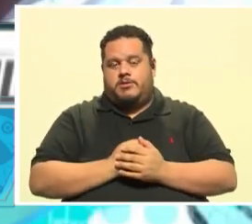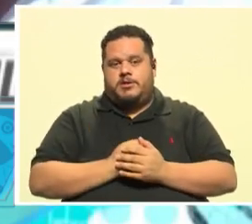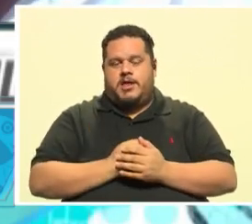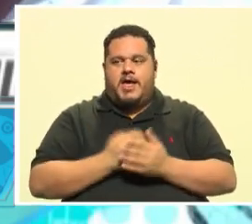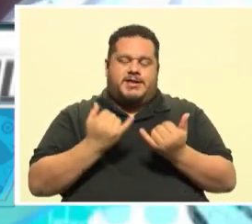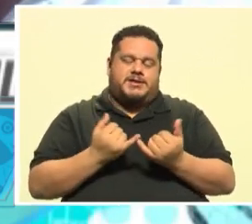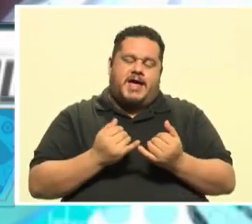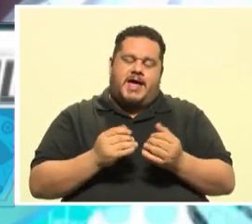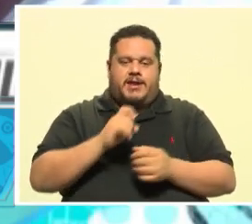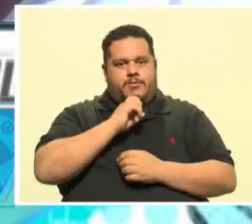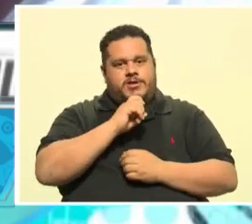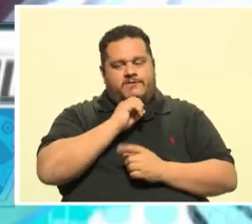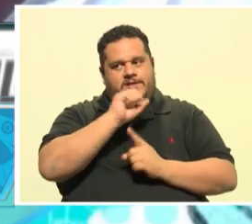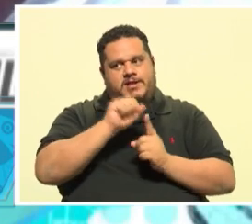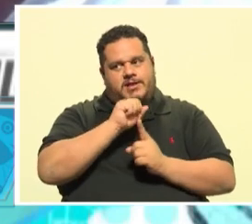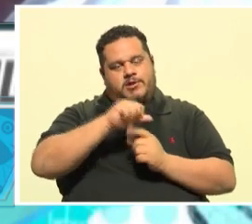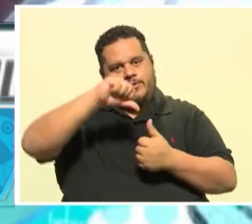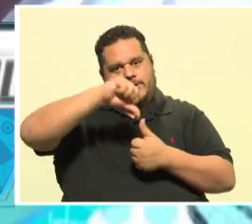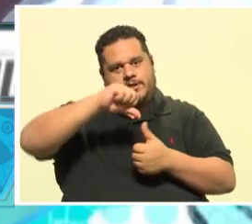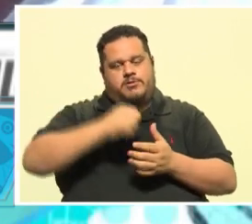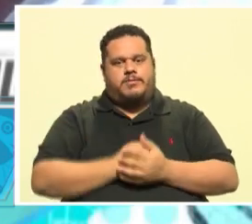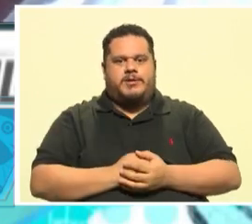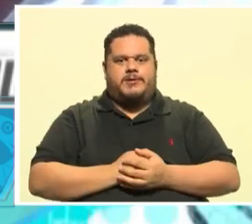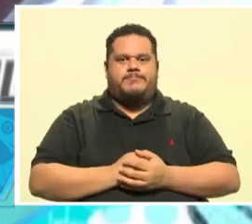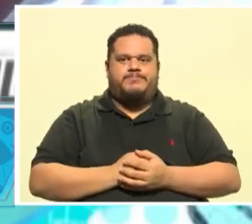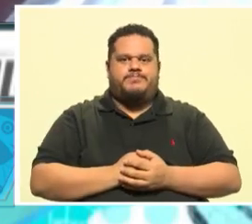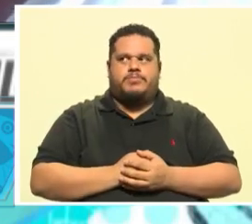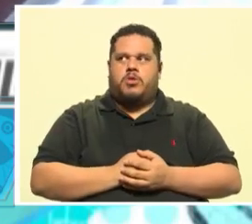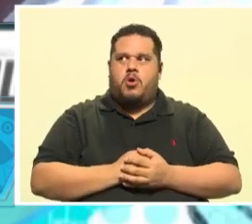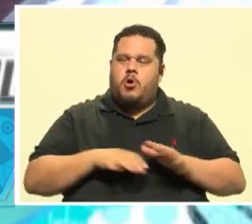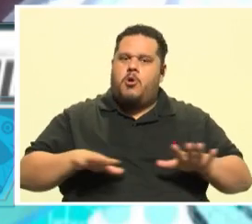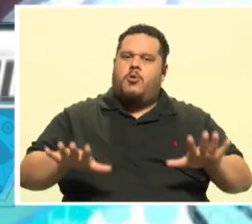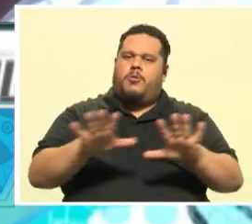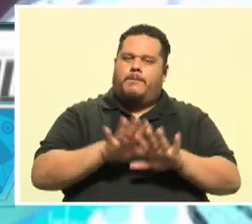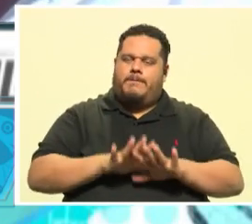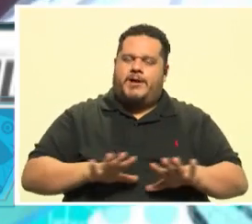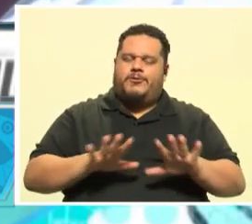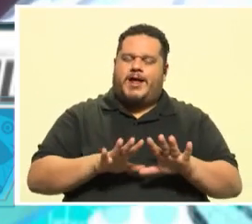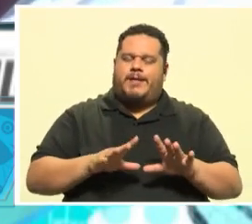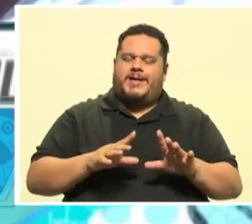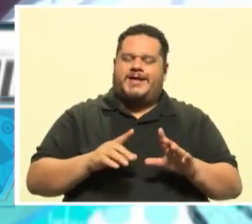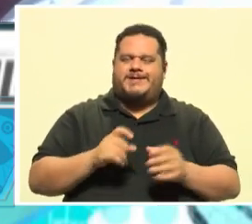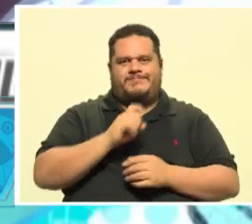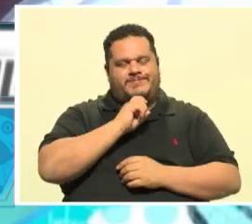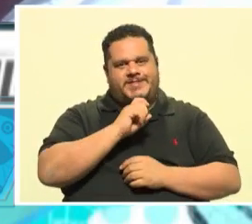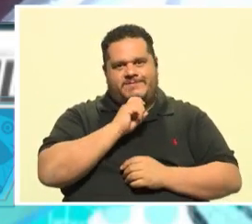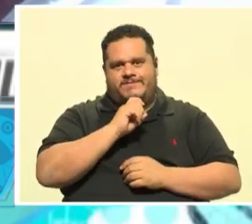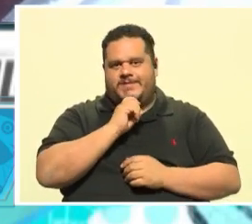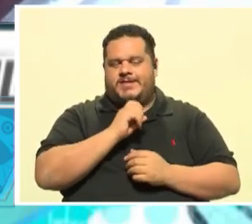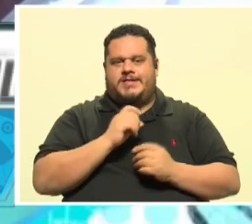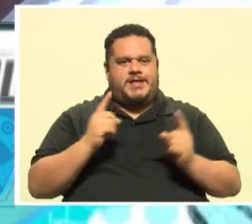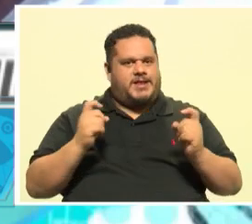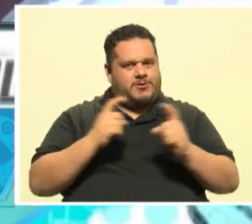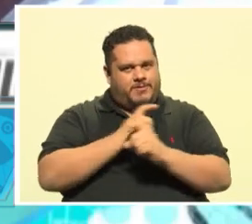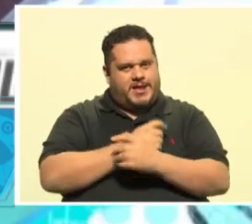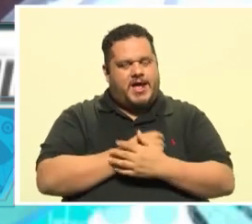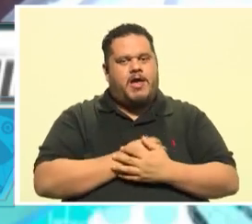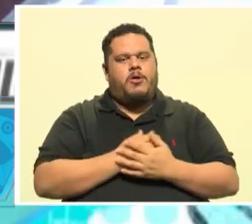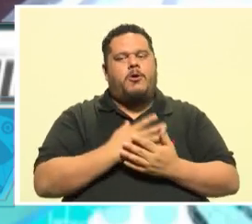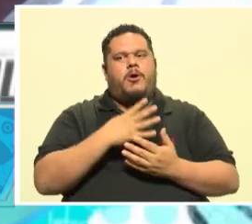expectativa del sueño americano que muchas familias centroamericanas de migrantes tienen